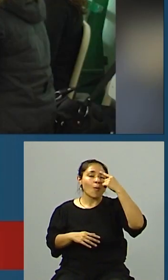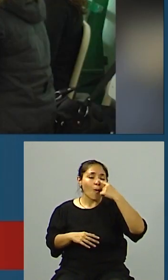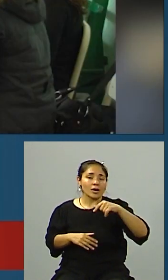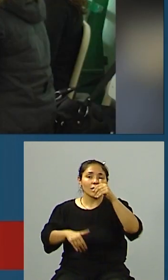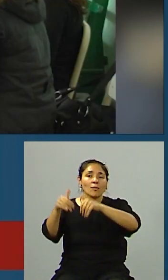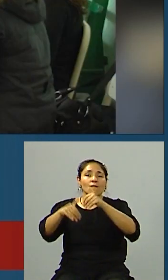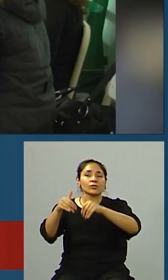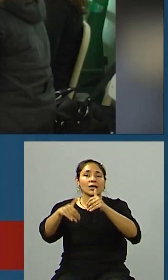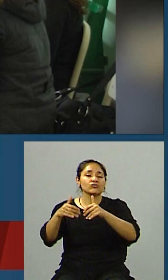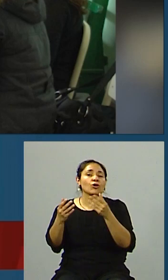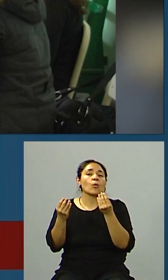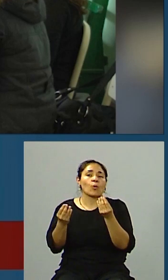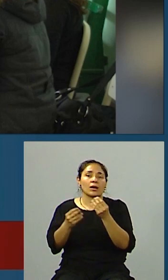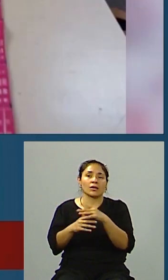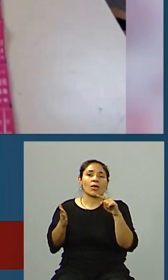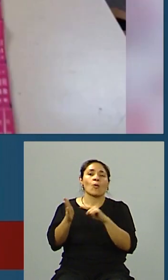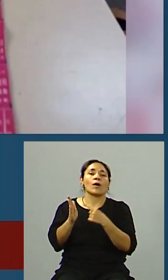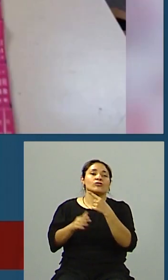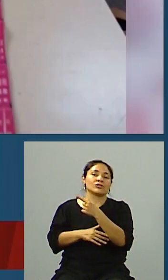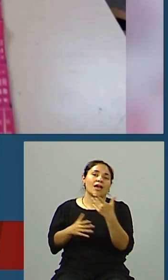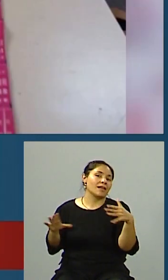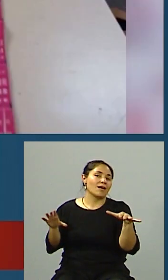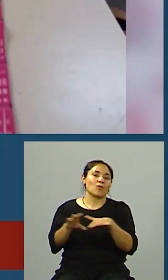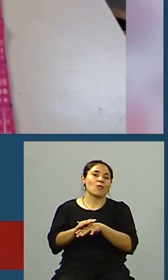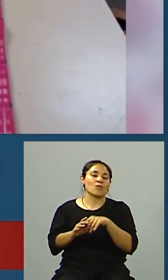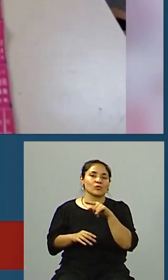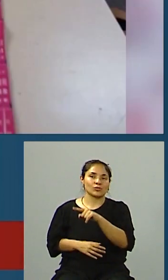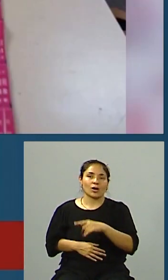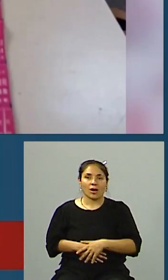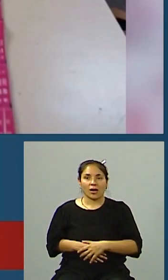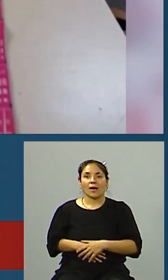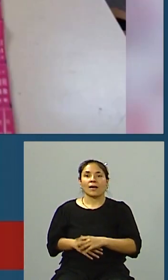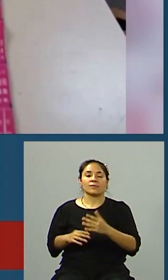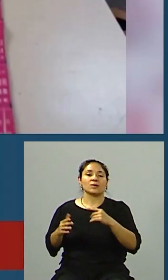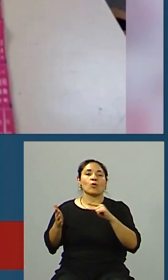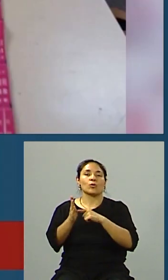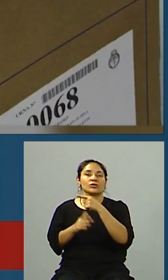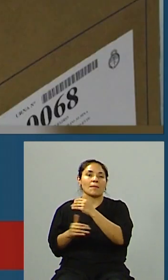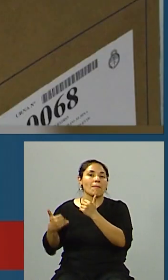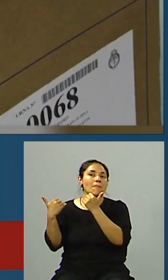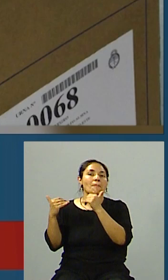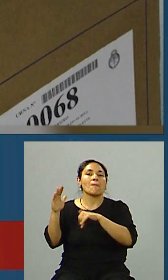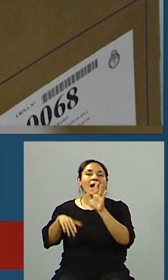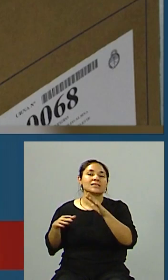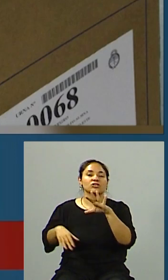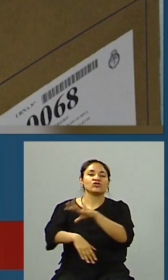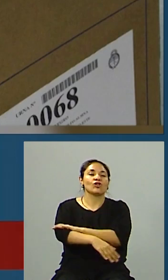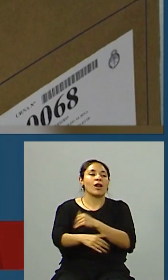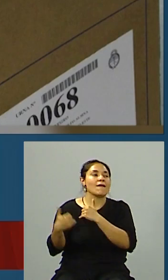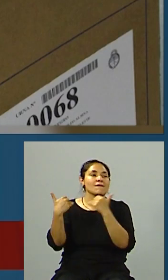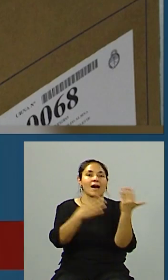elección eran los votos del Gran Buenos Aires. Paradójicamente, la zona más favorable a Scioli, que fue la que achicó la diferencia y